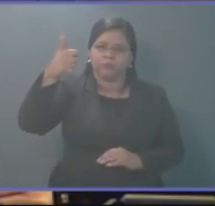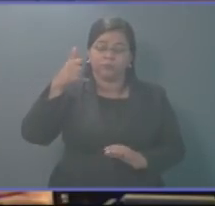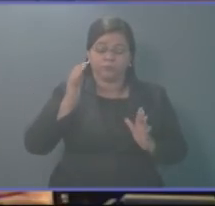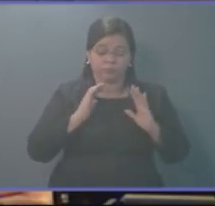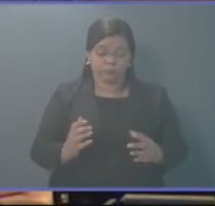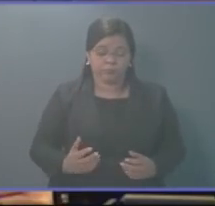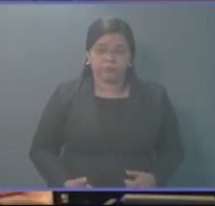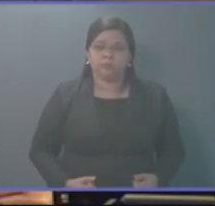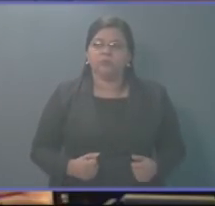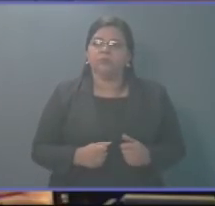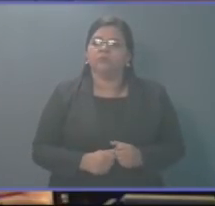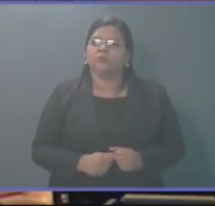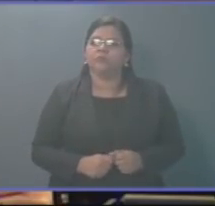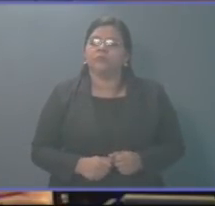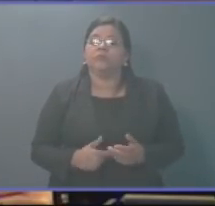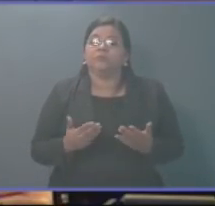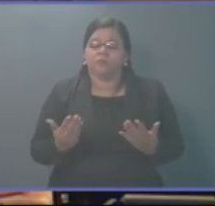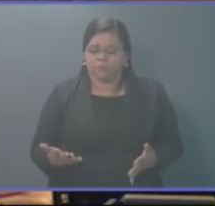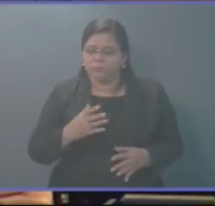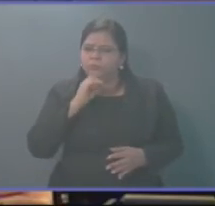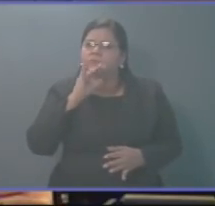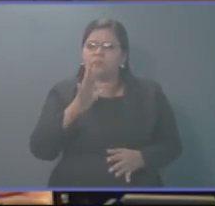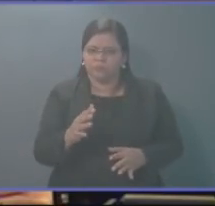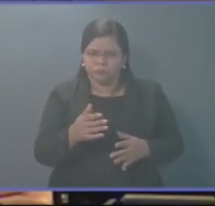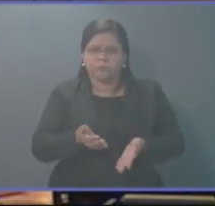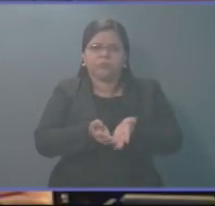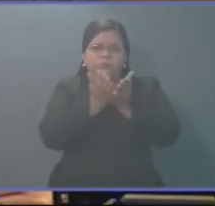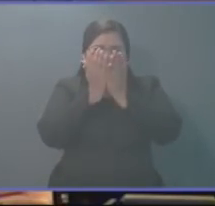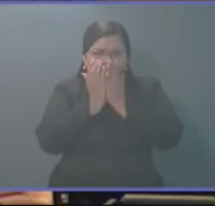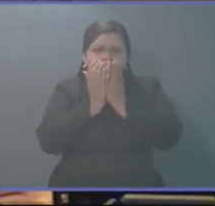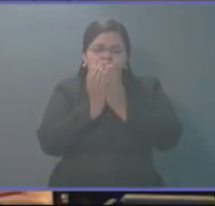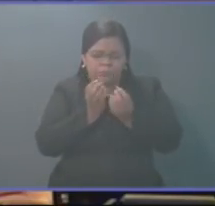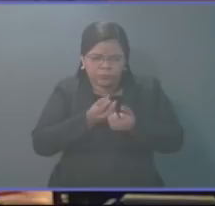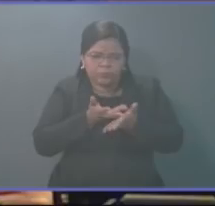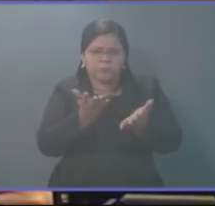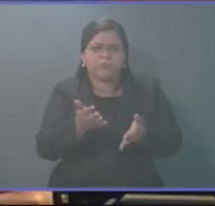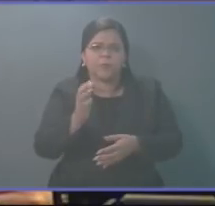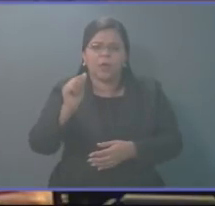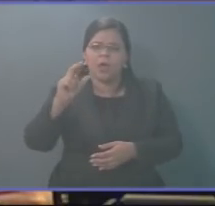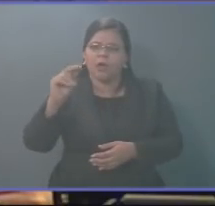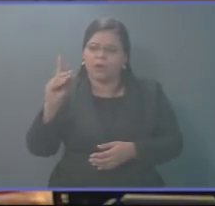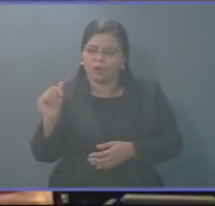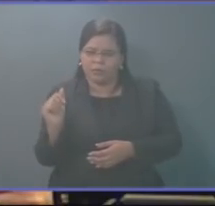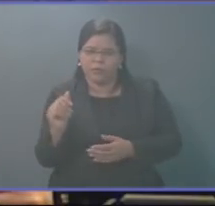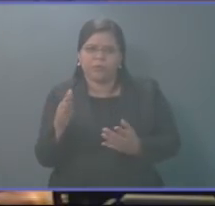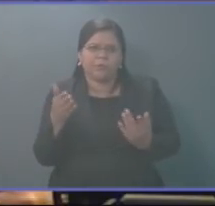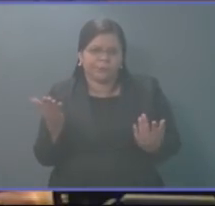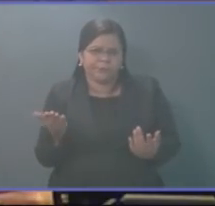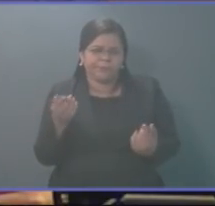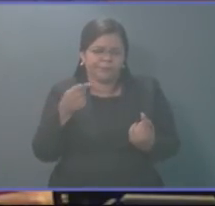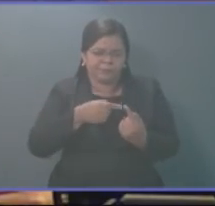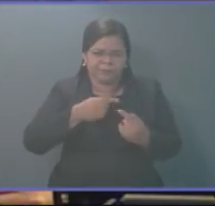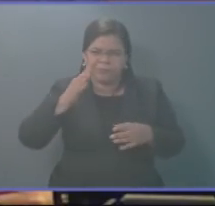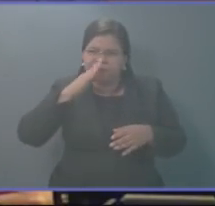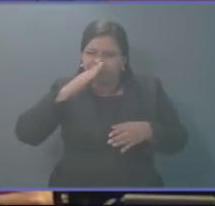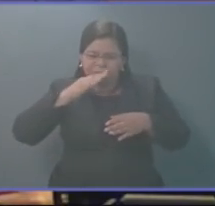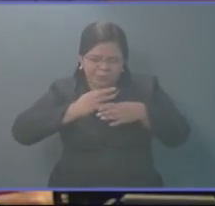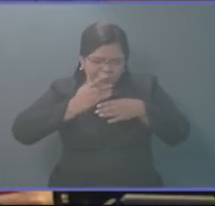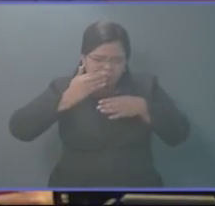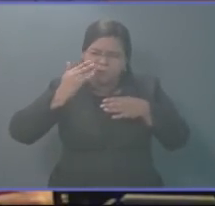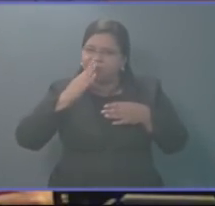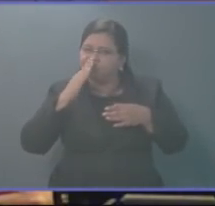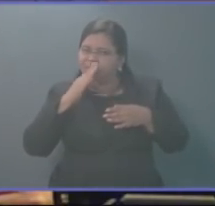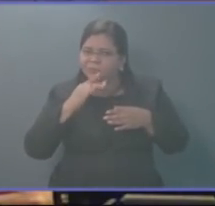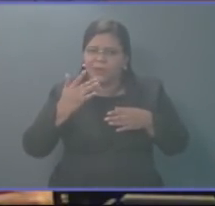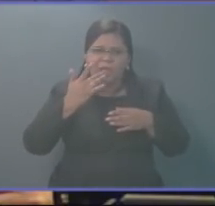ejecutivo de gobierno, que garantizaron que el agua distribuida por el ANDA, a pesar de tener mal olor, color